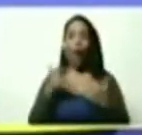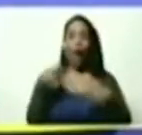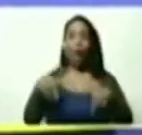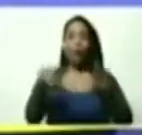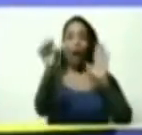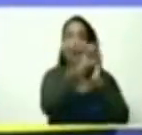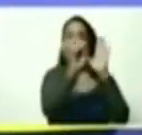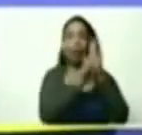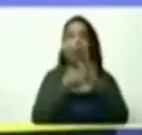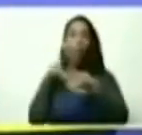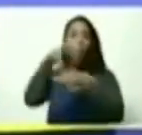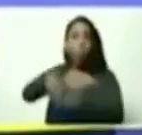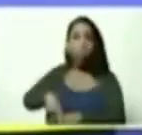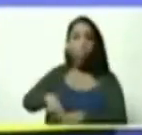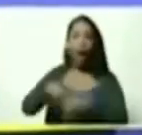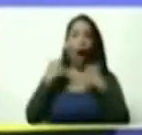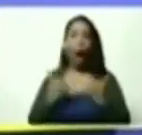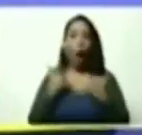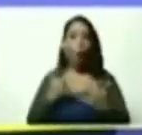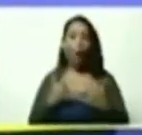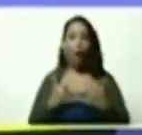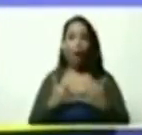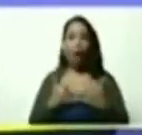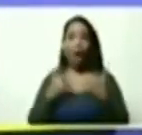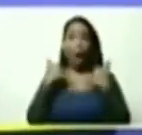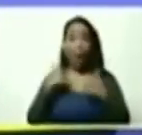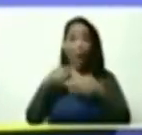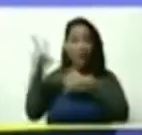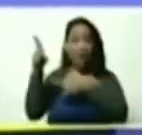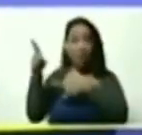humillación. Ahora lo van a humillar.